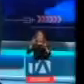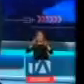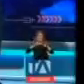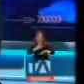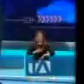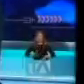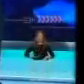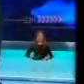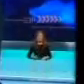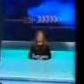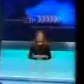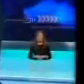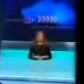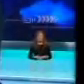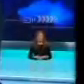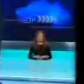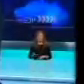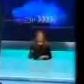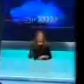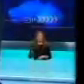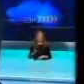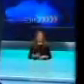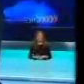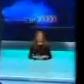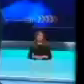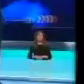Lenín Moreno. Natalie de Nóbrega informa.